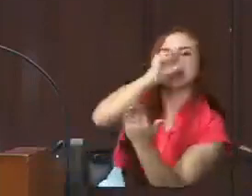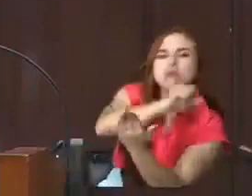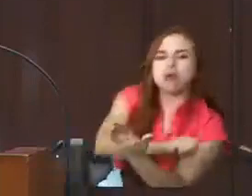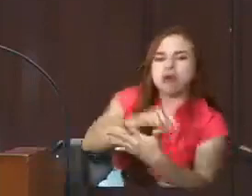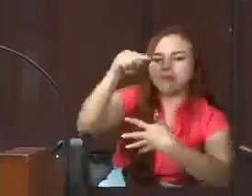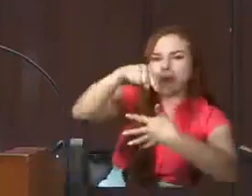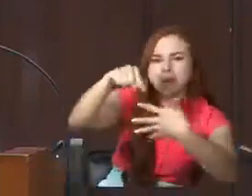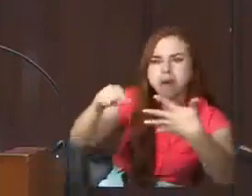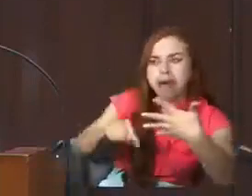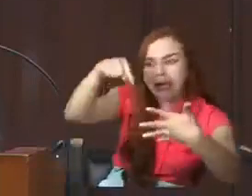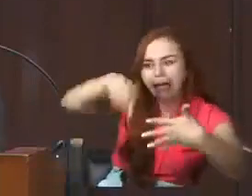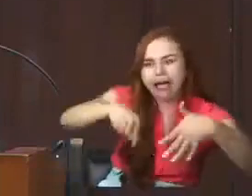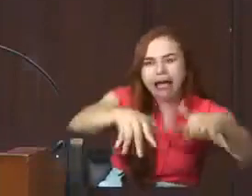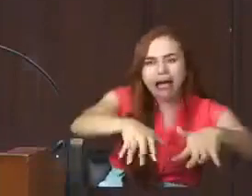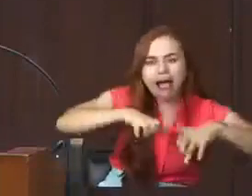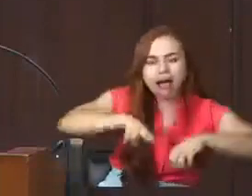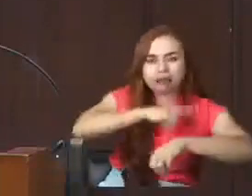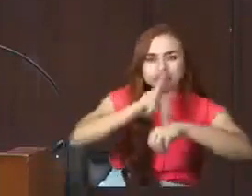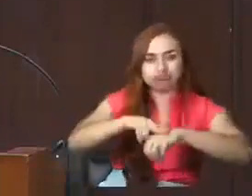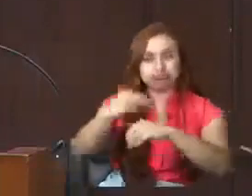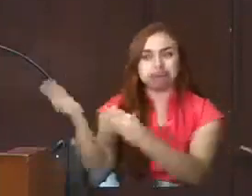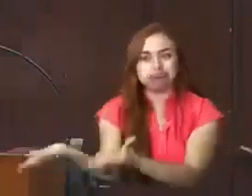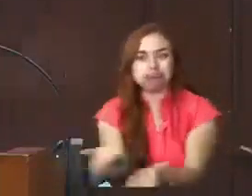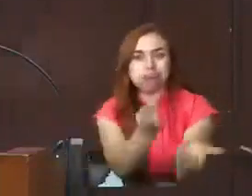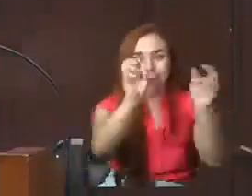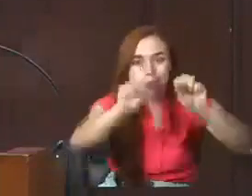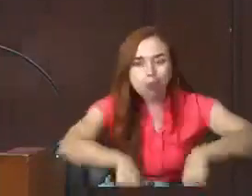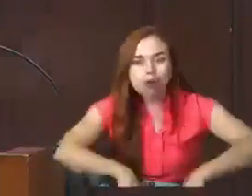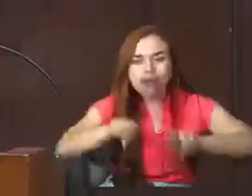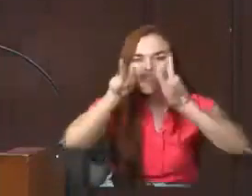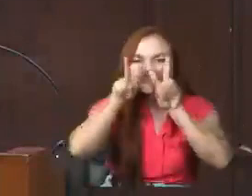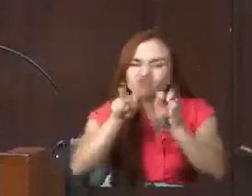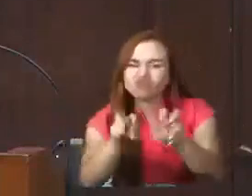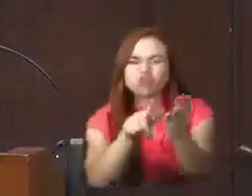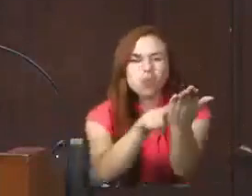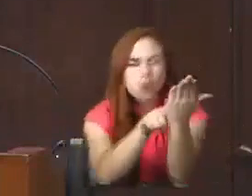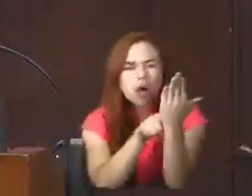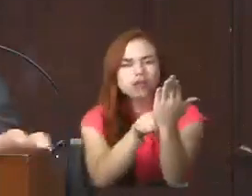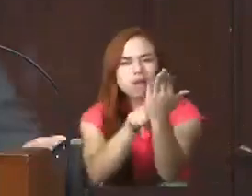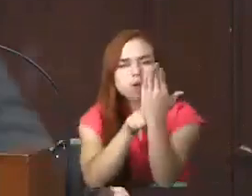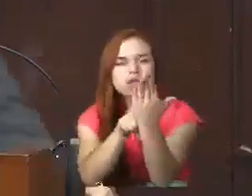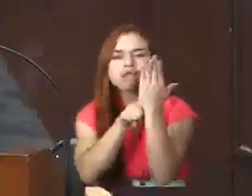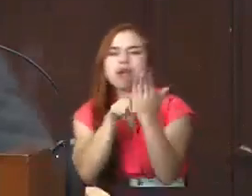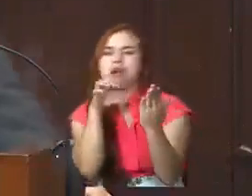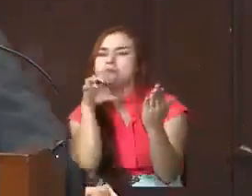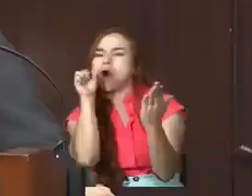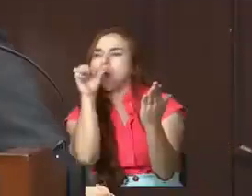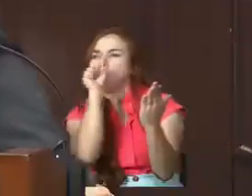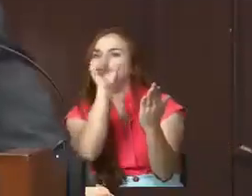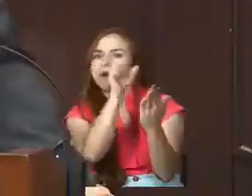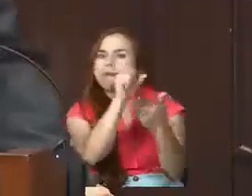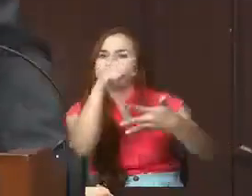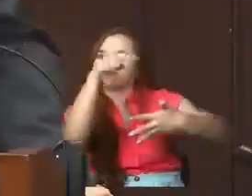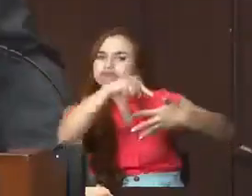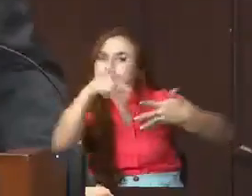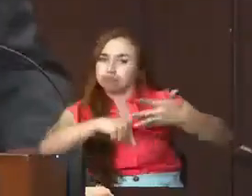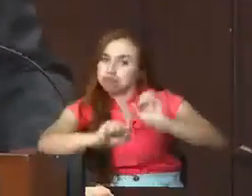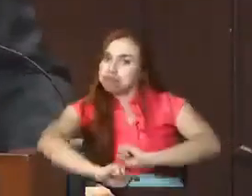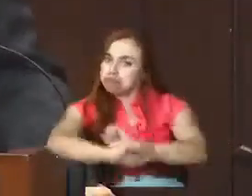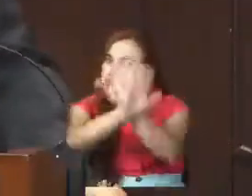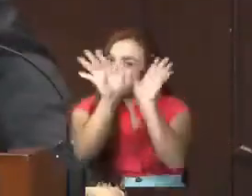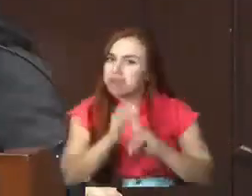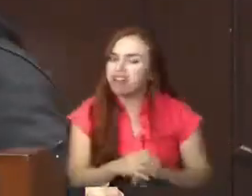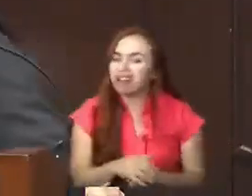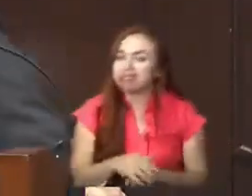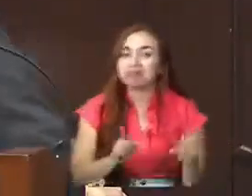se hace, se remitan y conozcan situaciones claras que a algunos no les